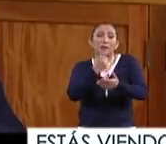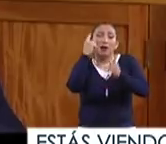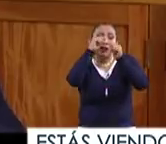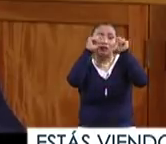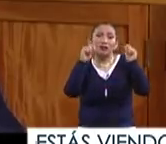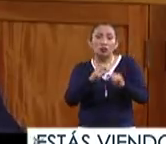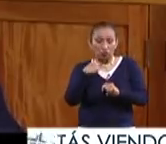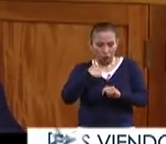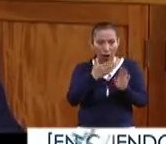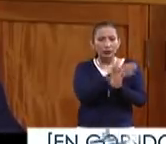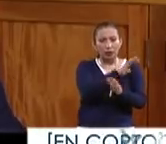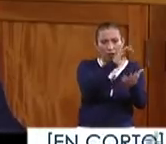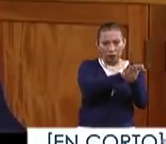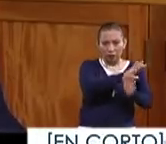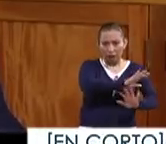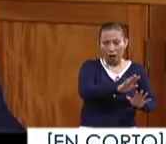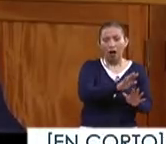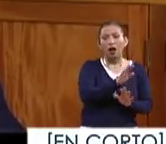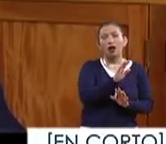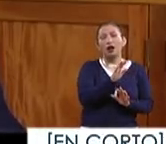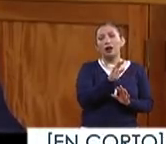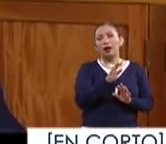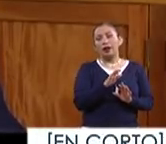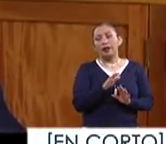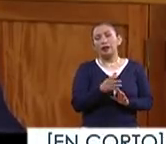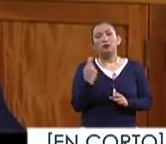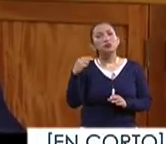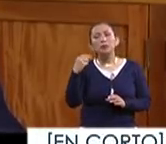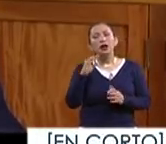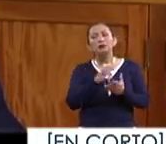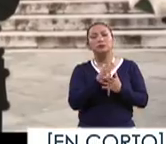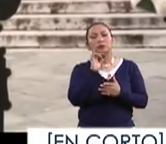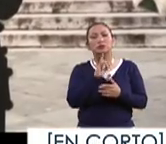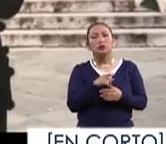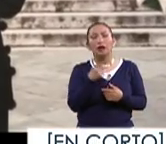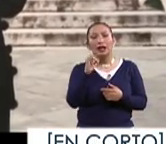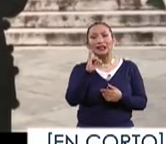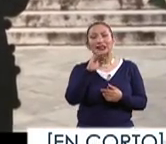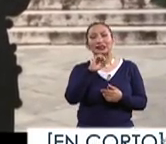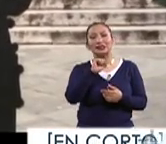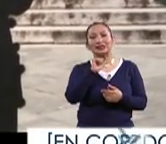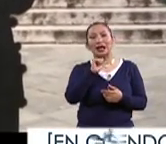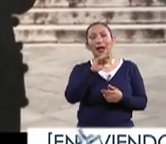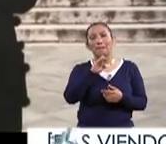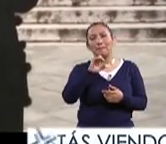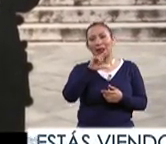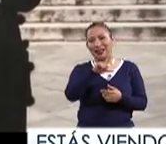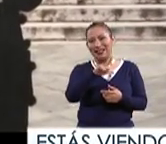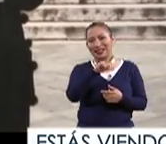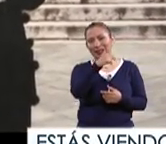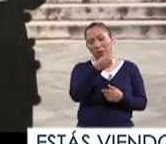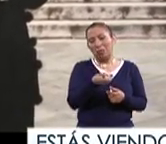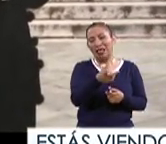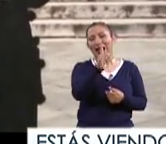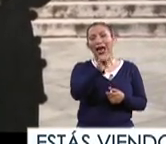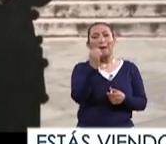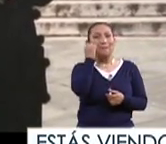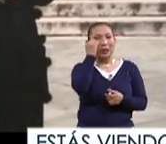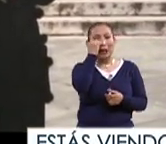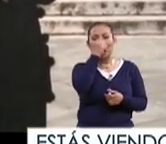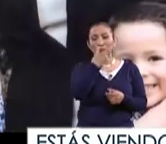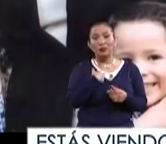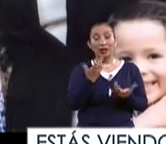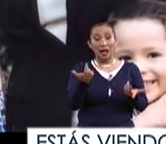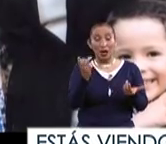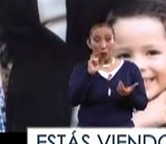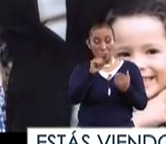Ya estaba casado con mi esposa. ¿Cómo se llama su esposa? Isabel. Le decimos la Pecas. porque